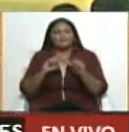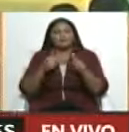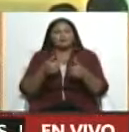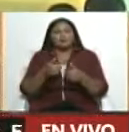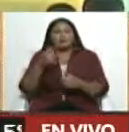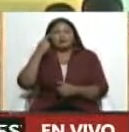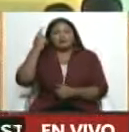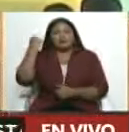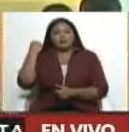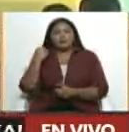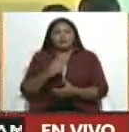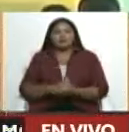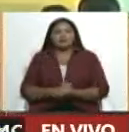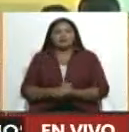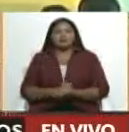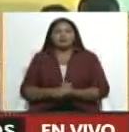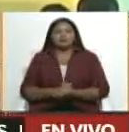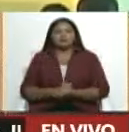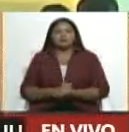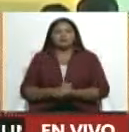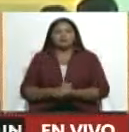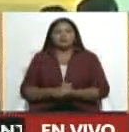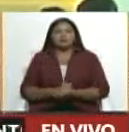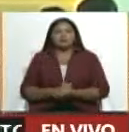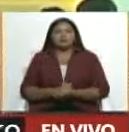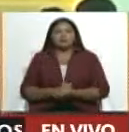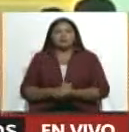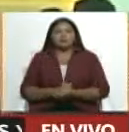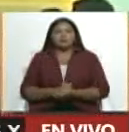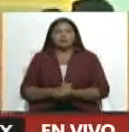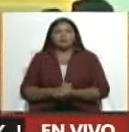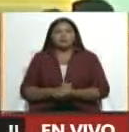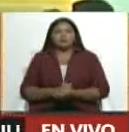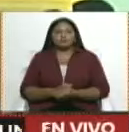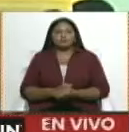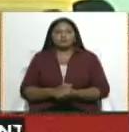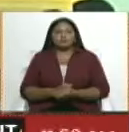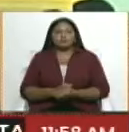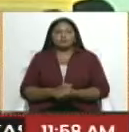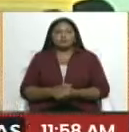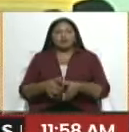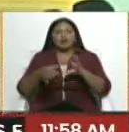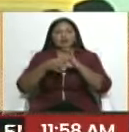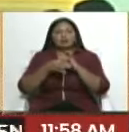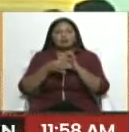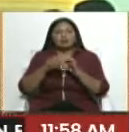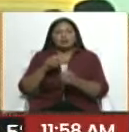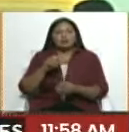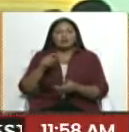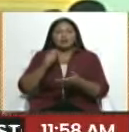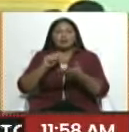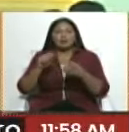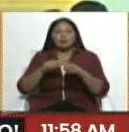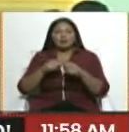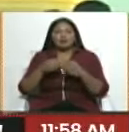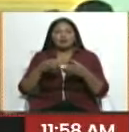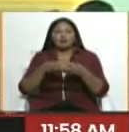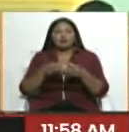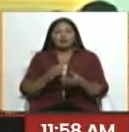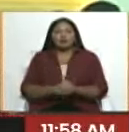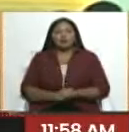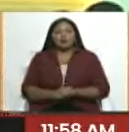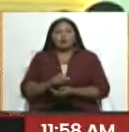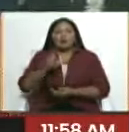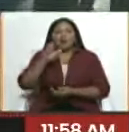día de ayer y desde entonces... Organización con fines políticos primaria. Alianza del Lápiz, Partido Popular,